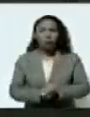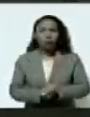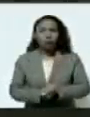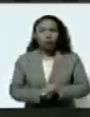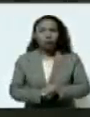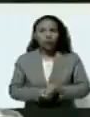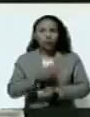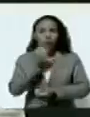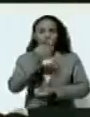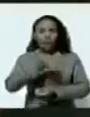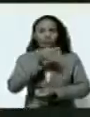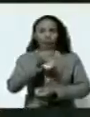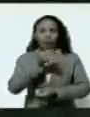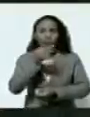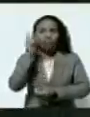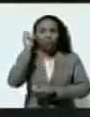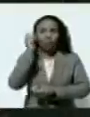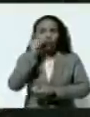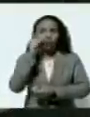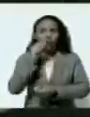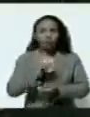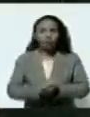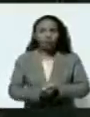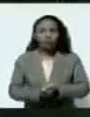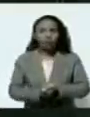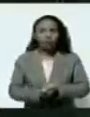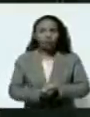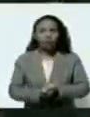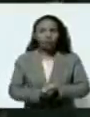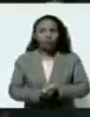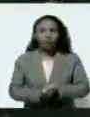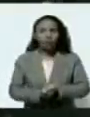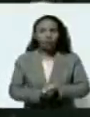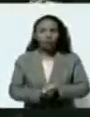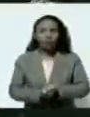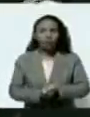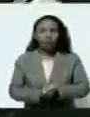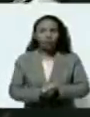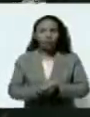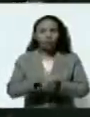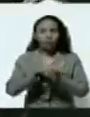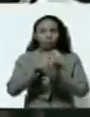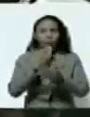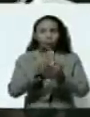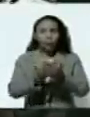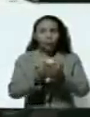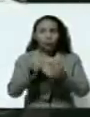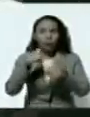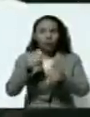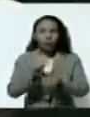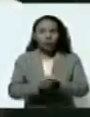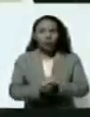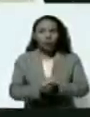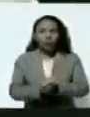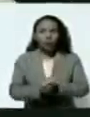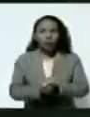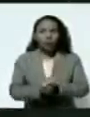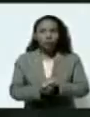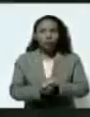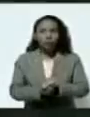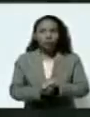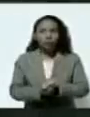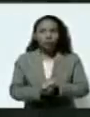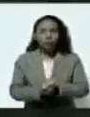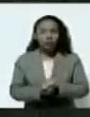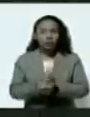Buenas tardes, diputado. ¿Cómo está, doctor? Con permiso. Ah, por acá. ¿Estamos bien allí?